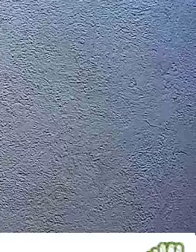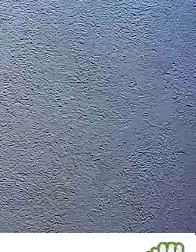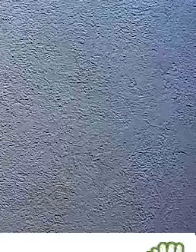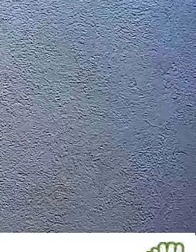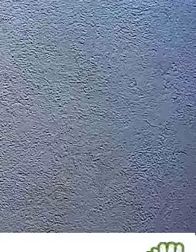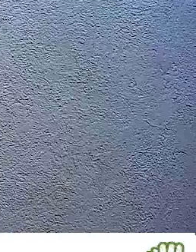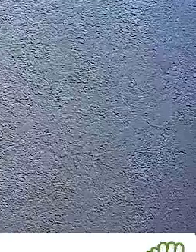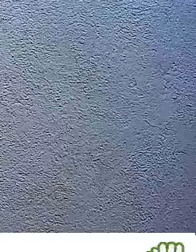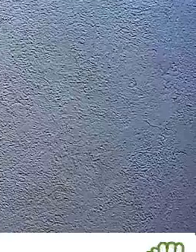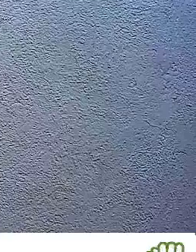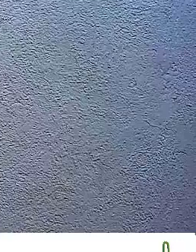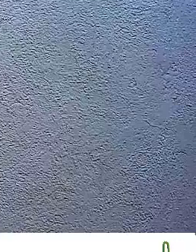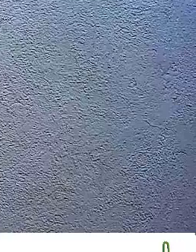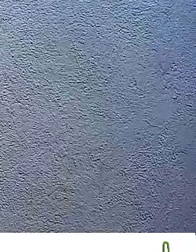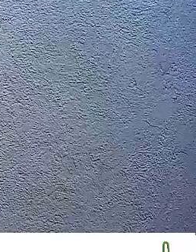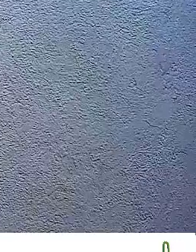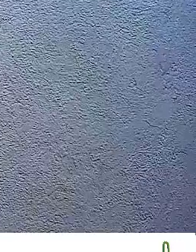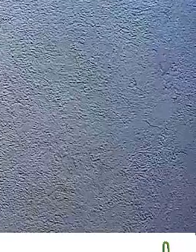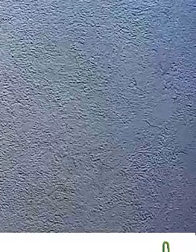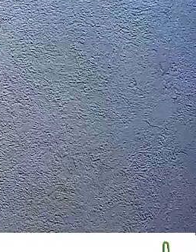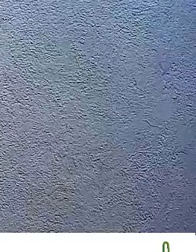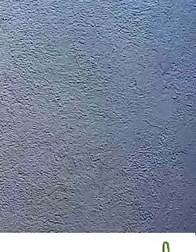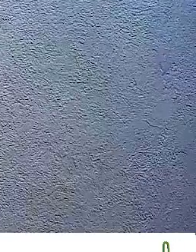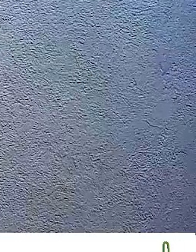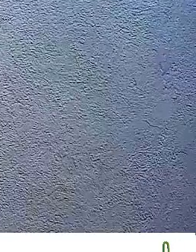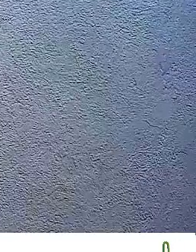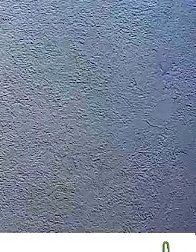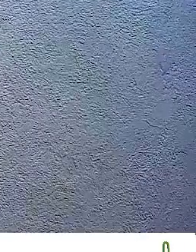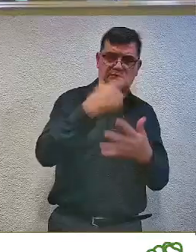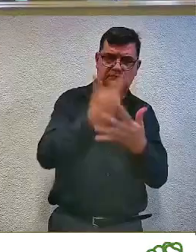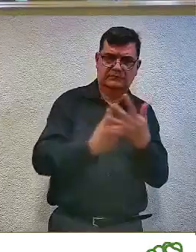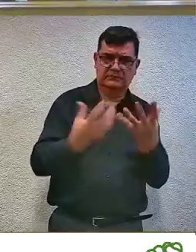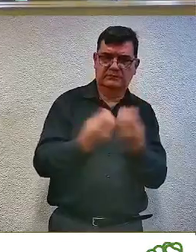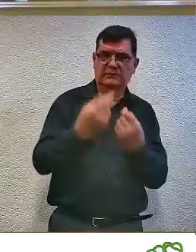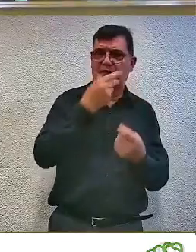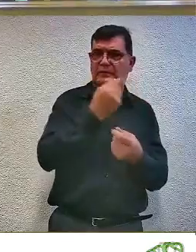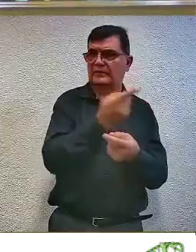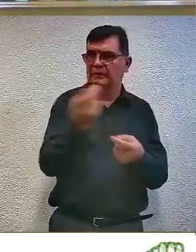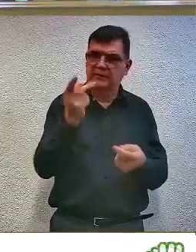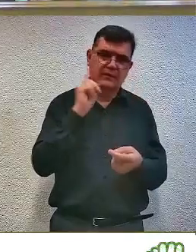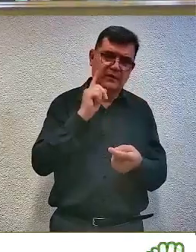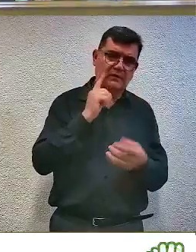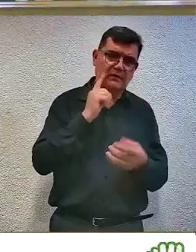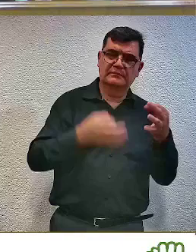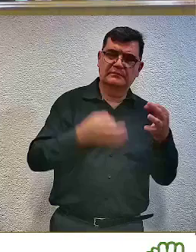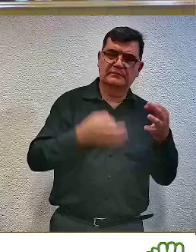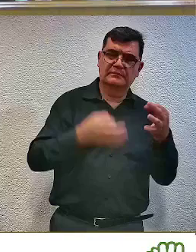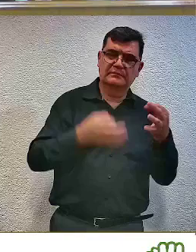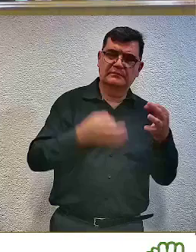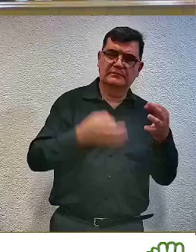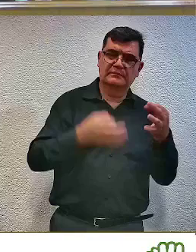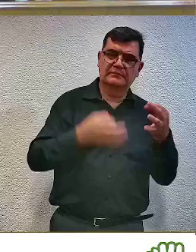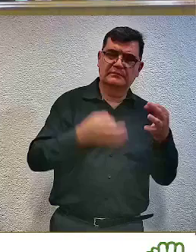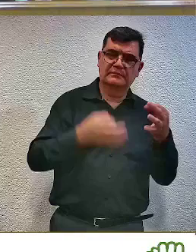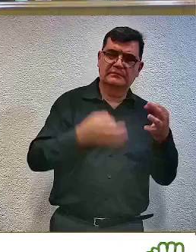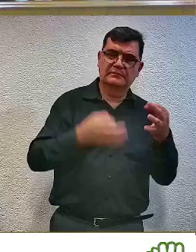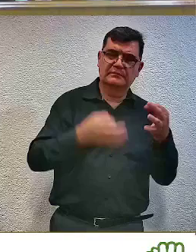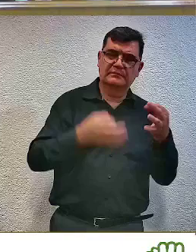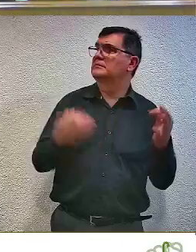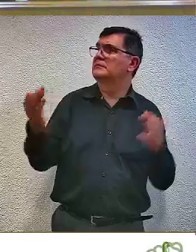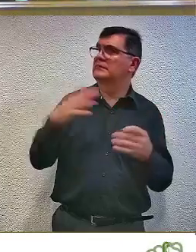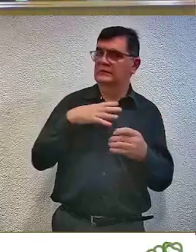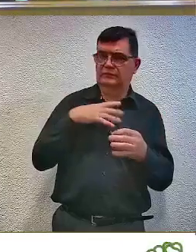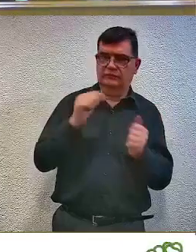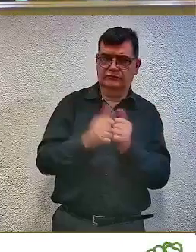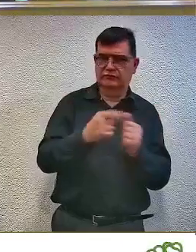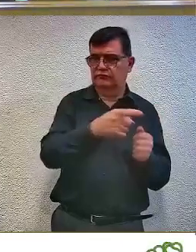SCM-JRC-34-2025. Es la cuenta del proyecto que se propone, magistrada presidenta, magistrada, magistrados. Gracias, secretario. Magistrada, magistrados, está a